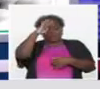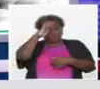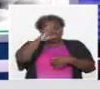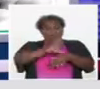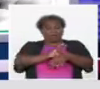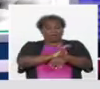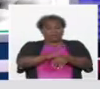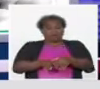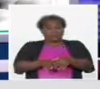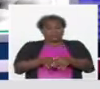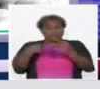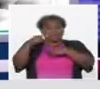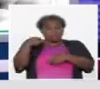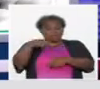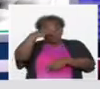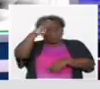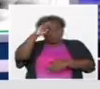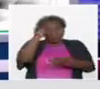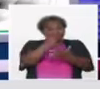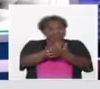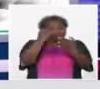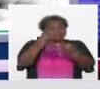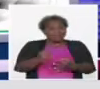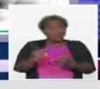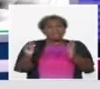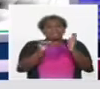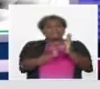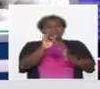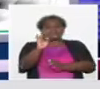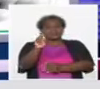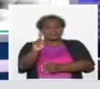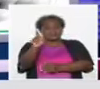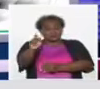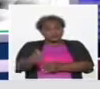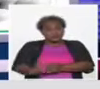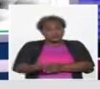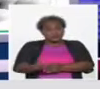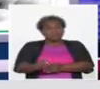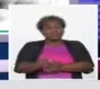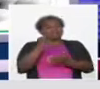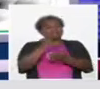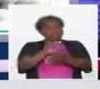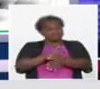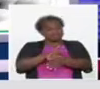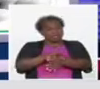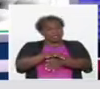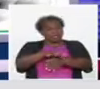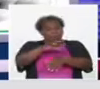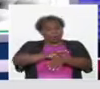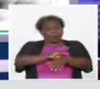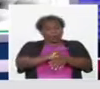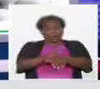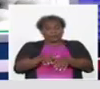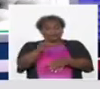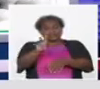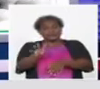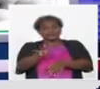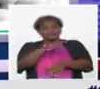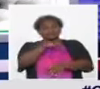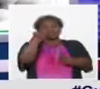del día de ayer, la Nación confirma 1.071 nuevos enfermos con la COVID-19 y lamentablemente 14